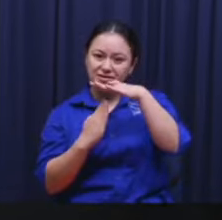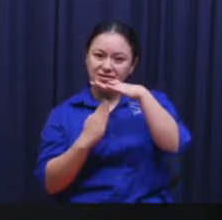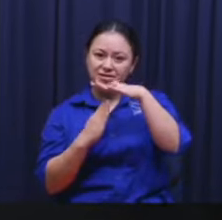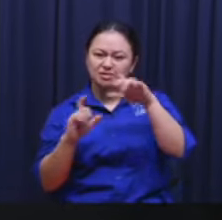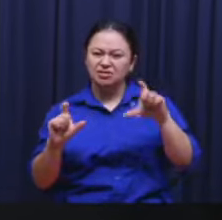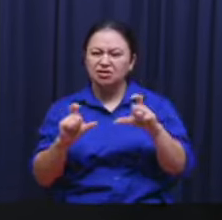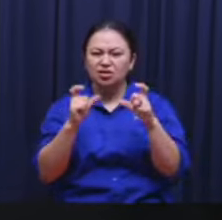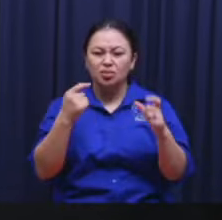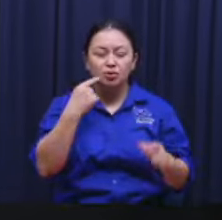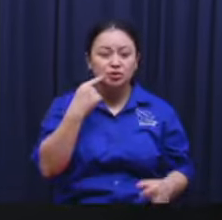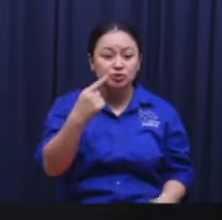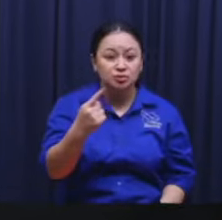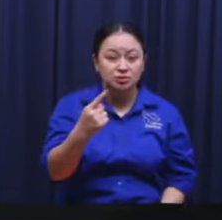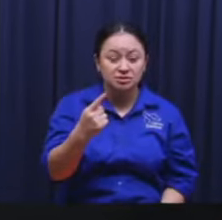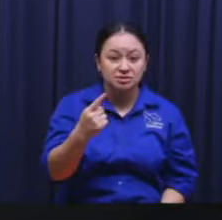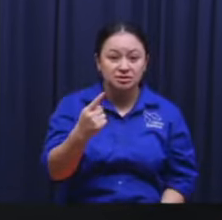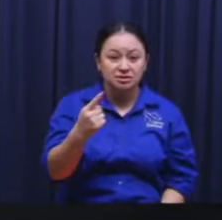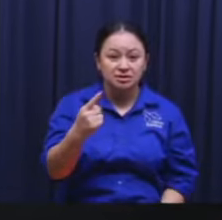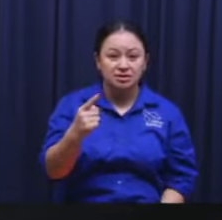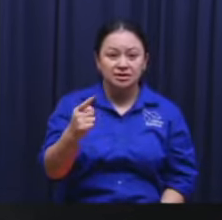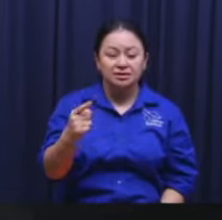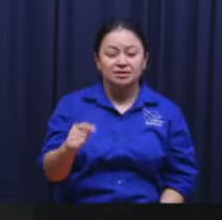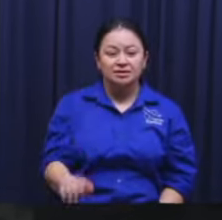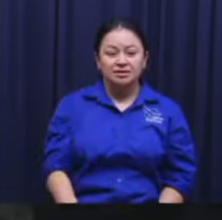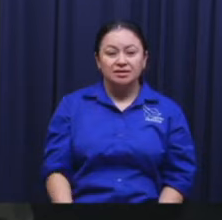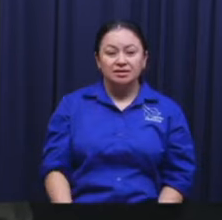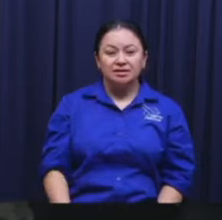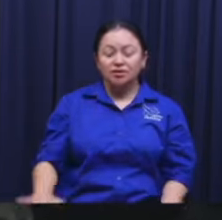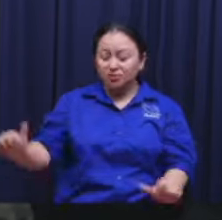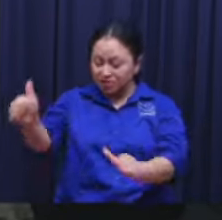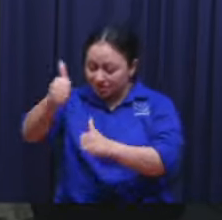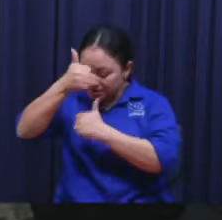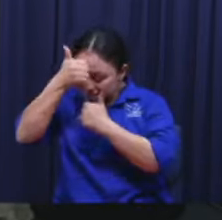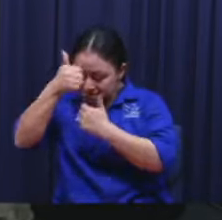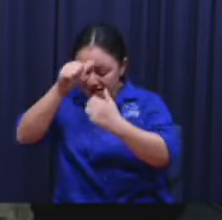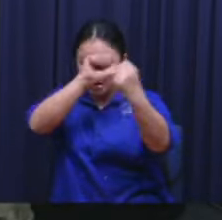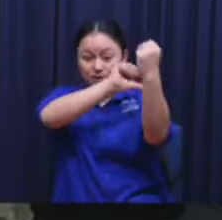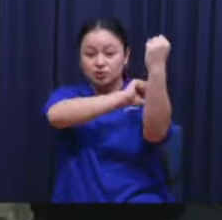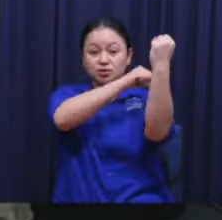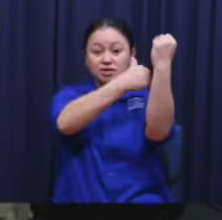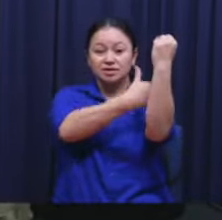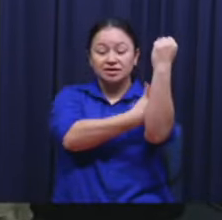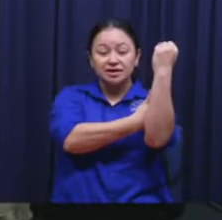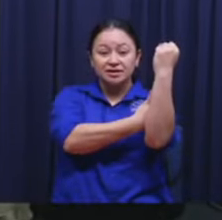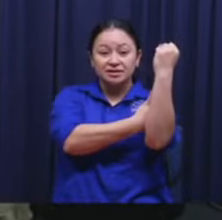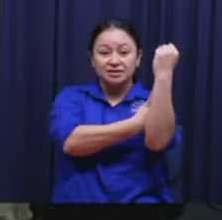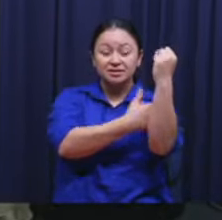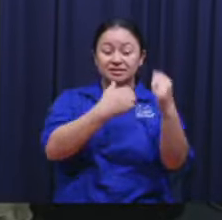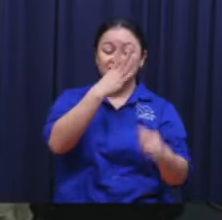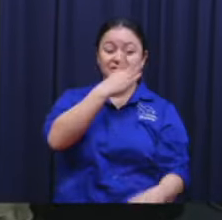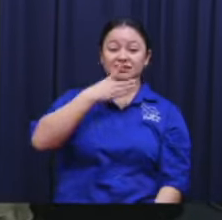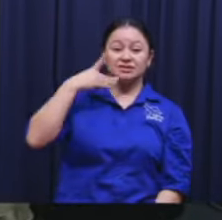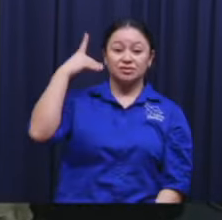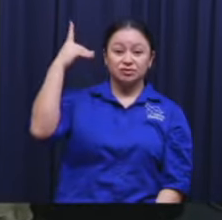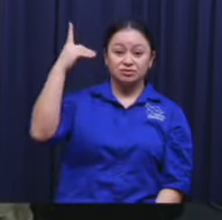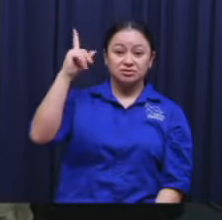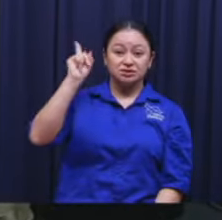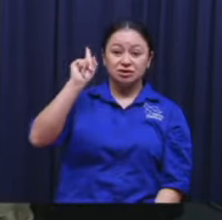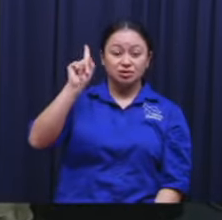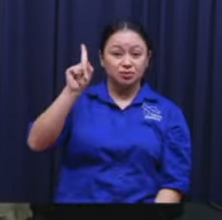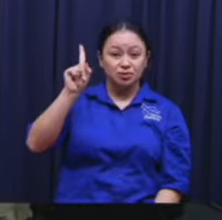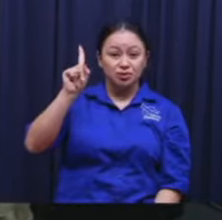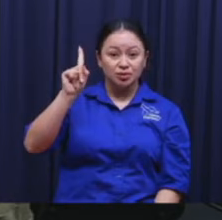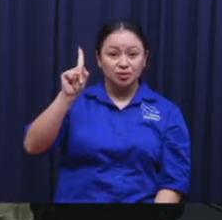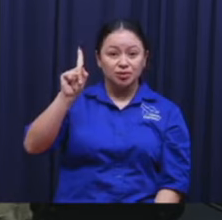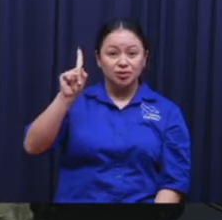que te sometes a la autoridad divina, sino que invisible, si no te sometes a